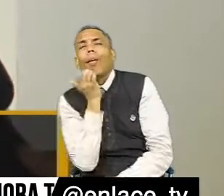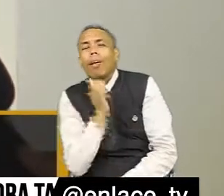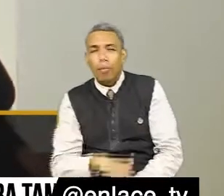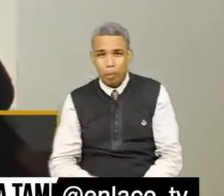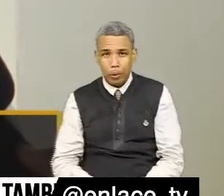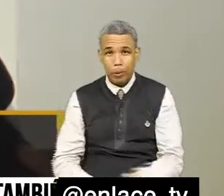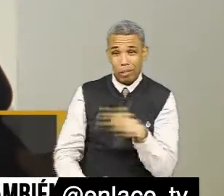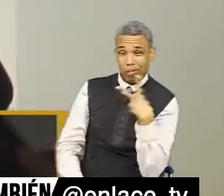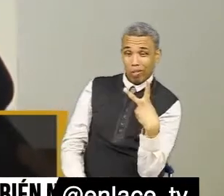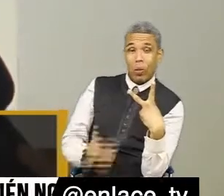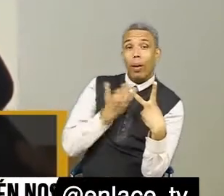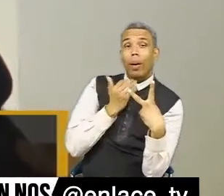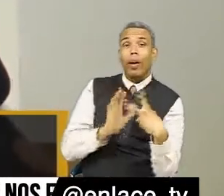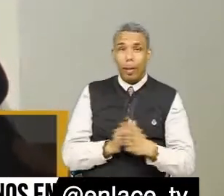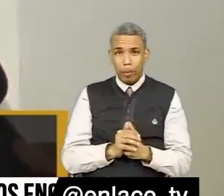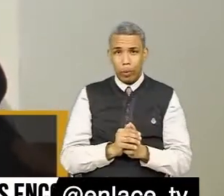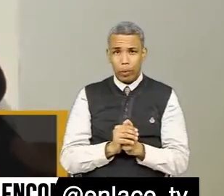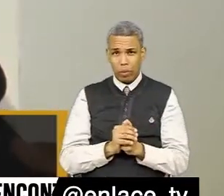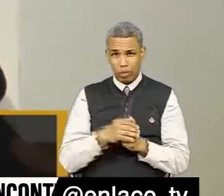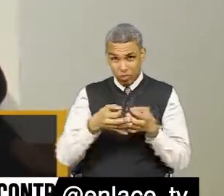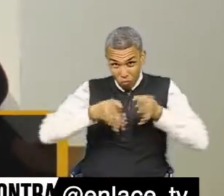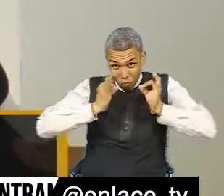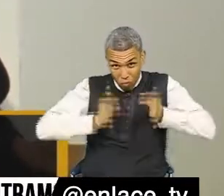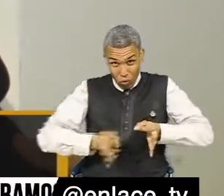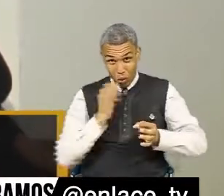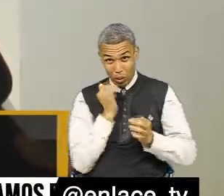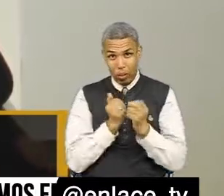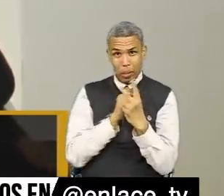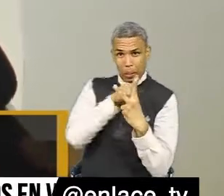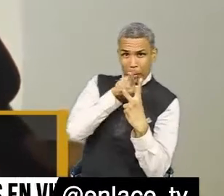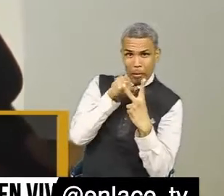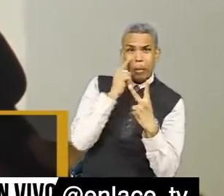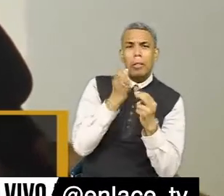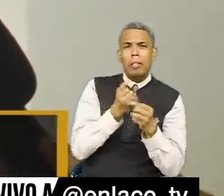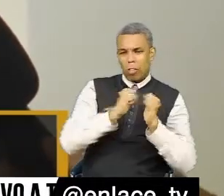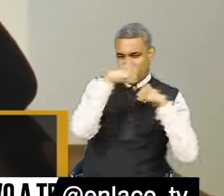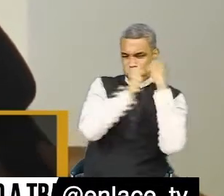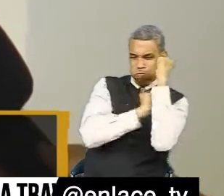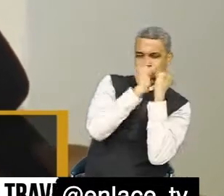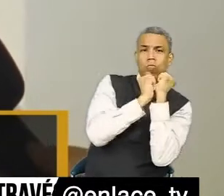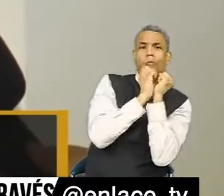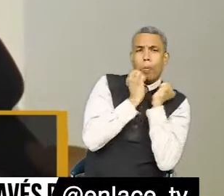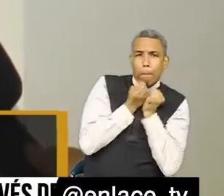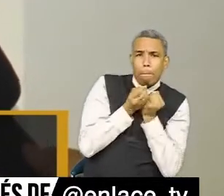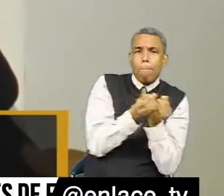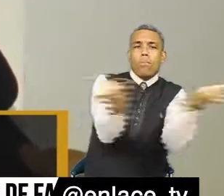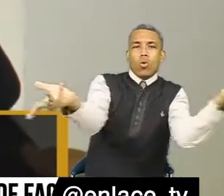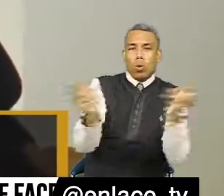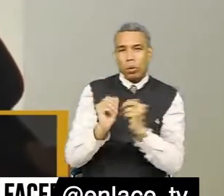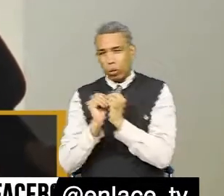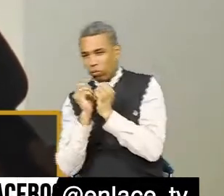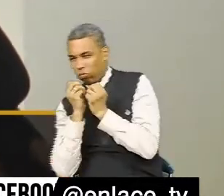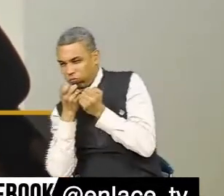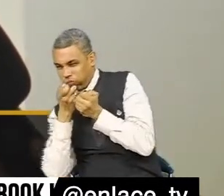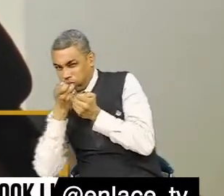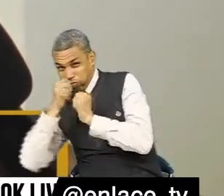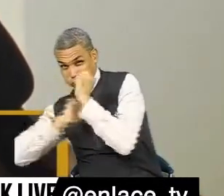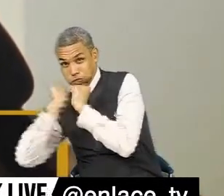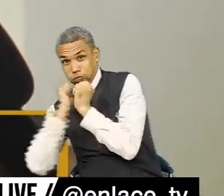mantendrá almacenado porque los distintos de exclusivos y los demás titulares a nivel nacional no le van a comprar los